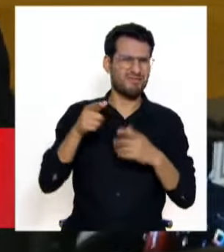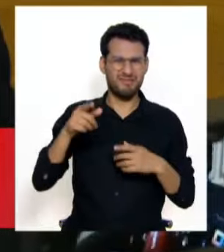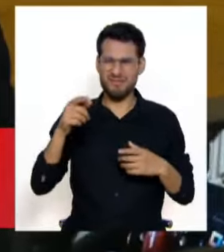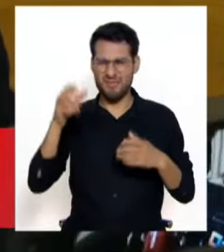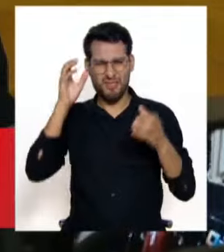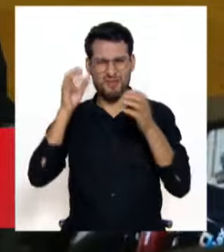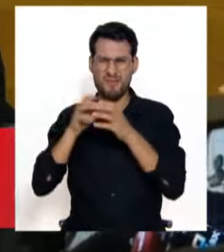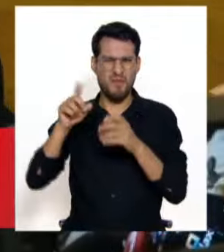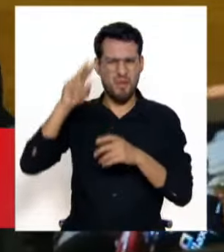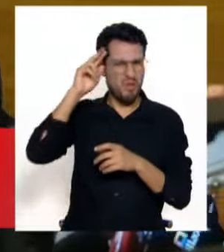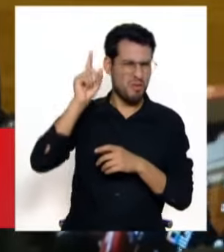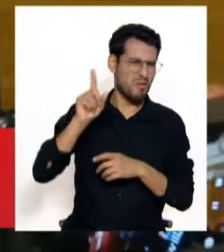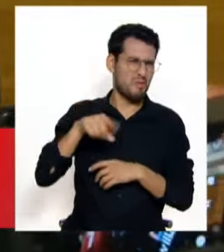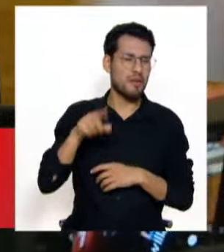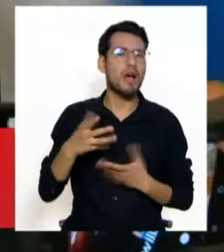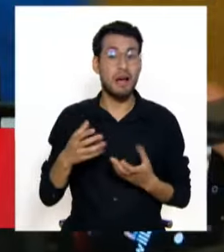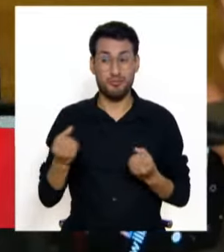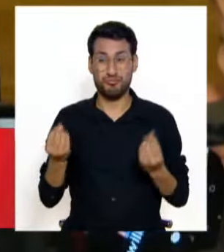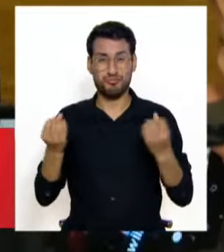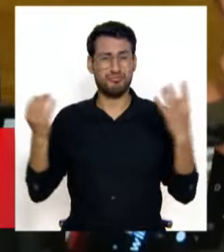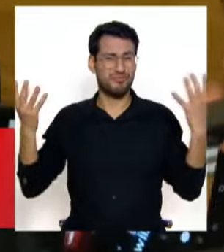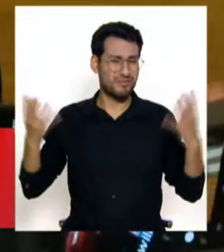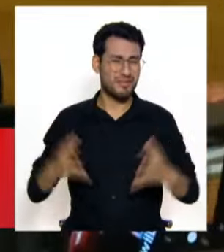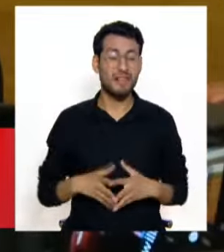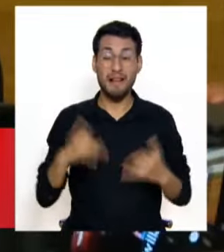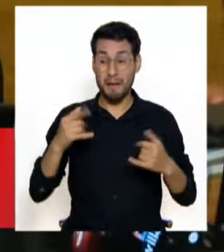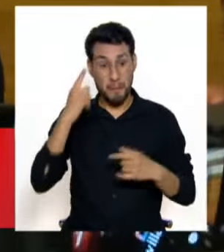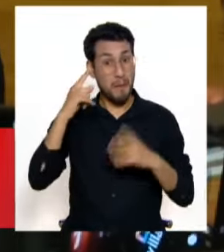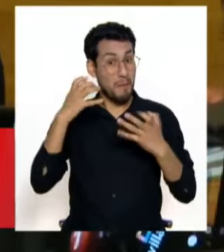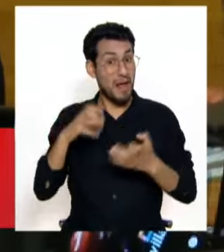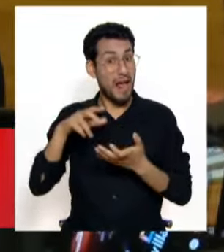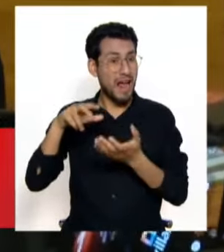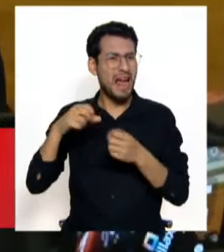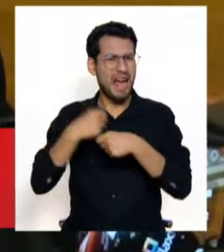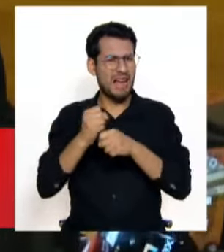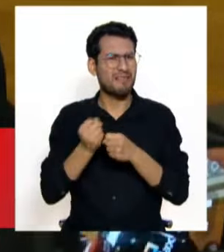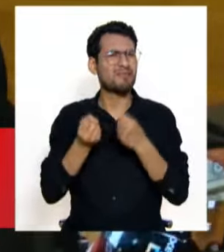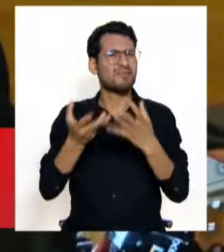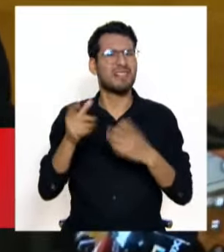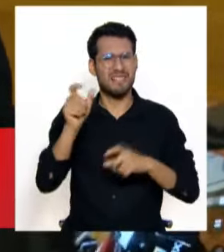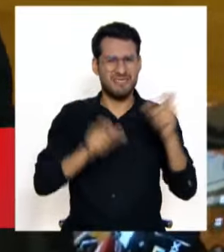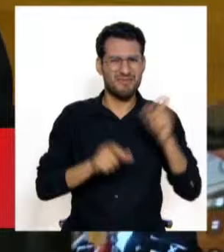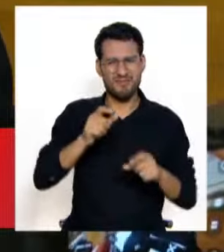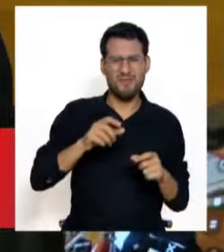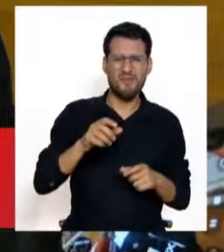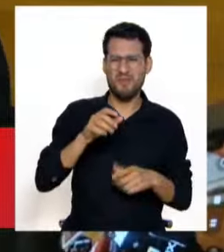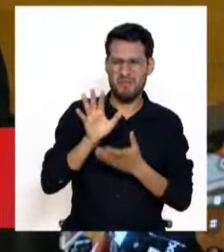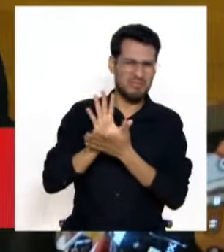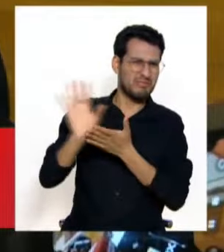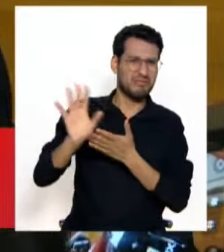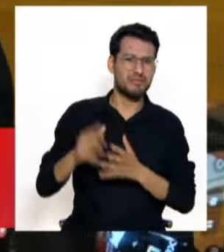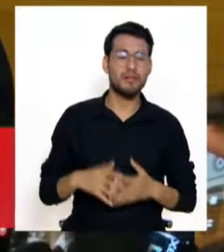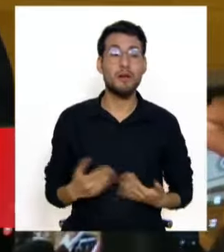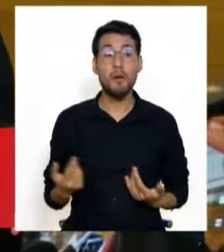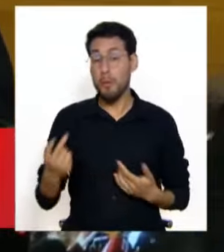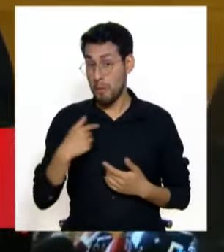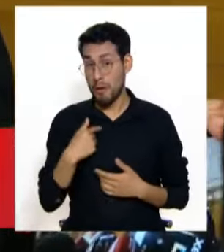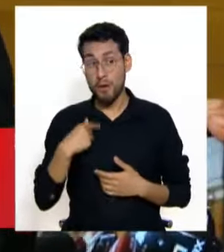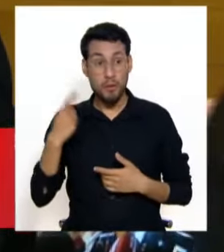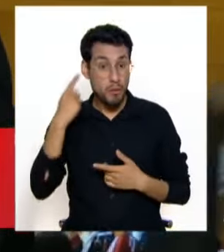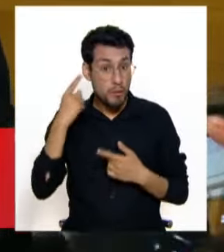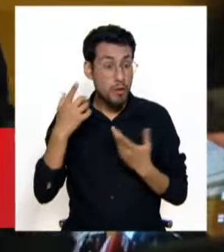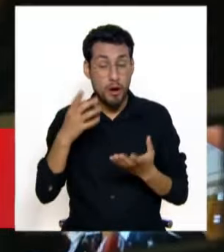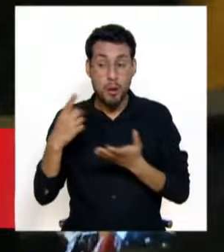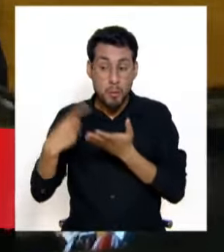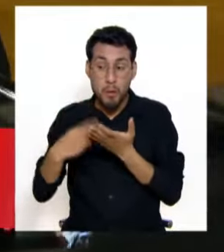alta, creo que este tema, abordarlo en estos momentos, genera más, digamos, rechazo de la población. Yo espero escuchar primero